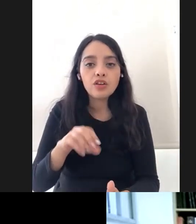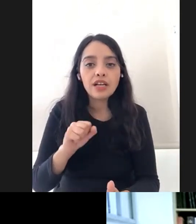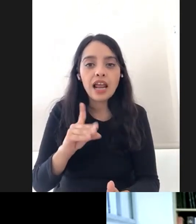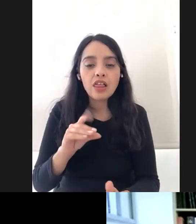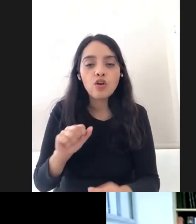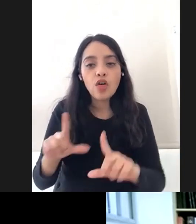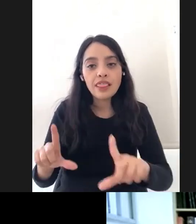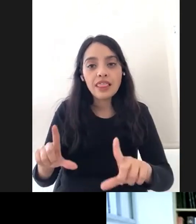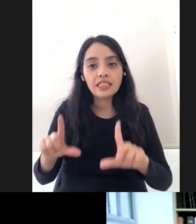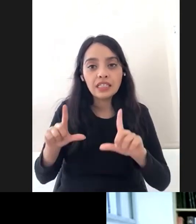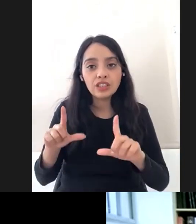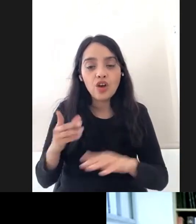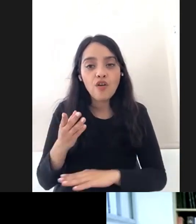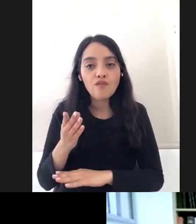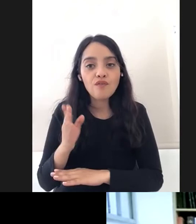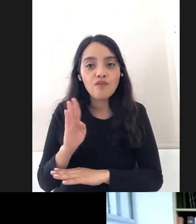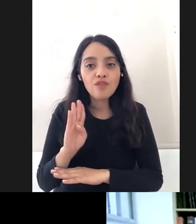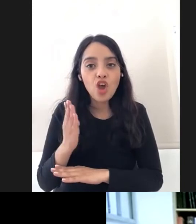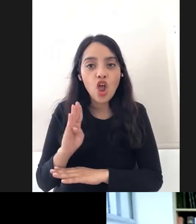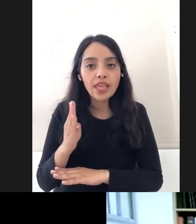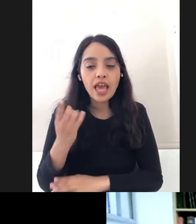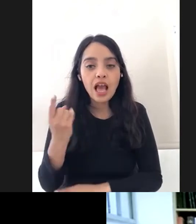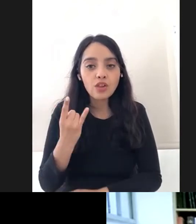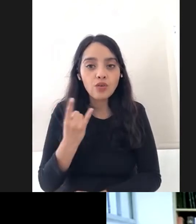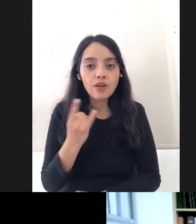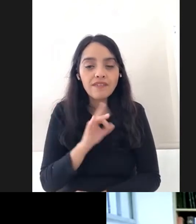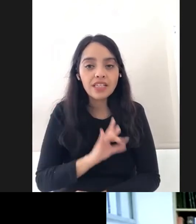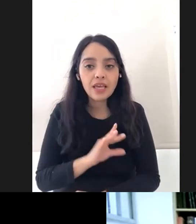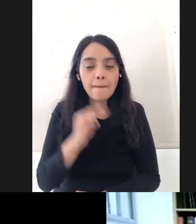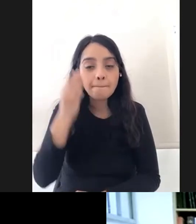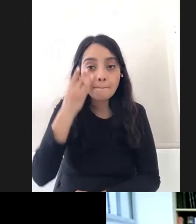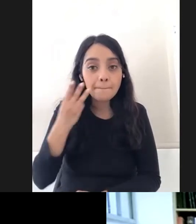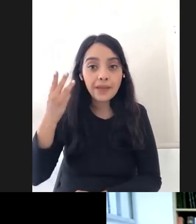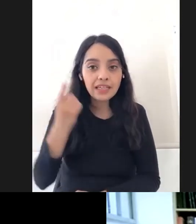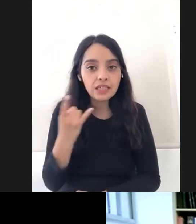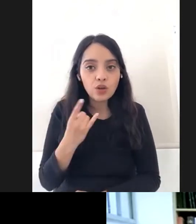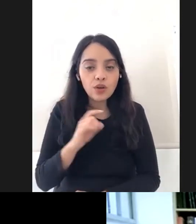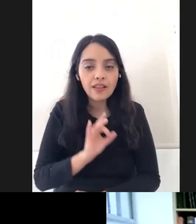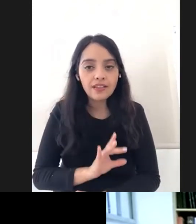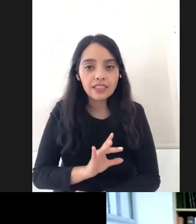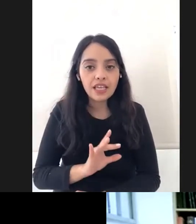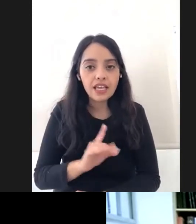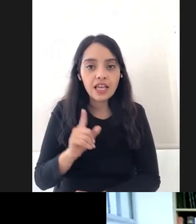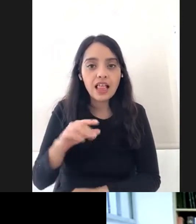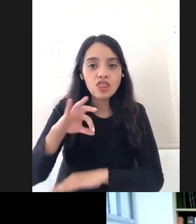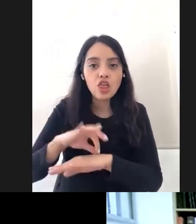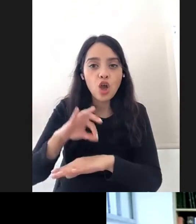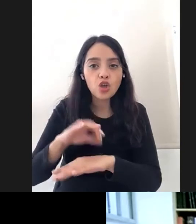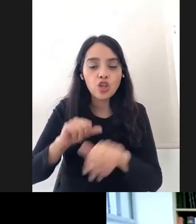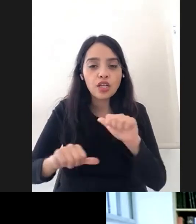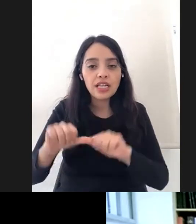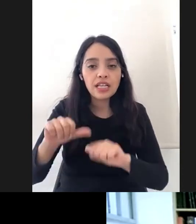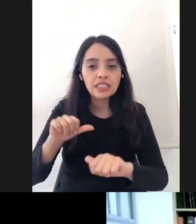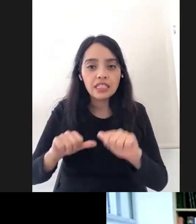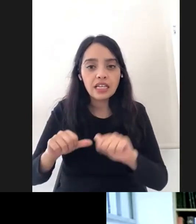de la Universidad de Chile, magíster de la misma casa de estudio, doctor en Ciencias de la